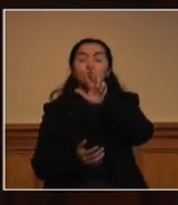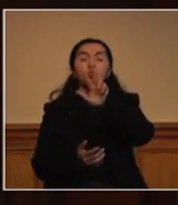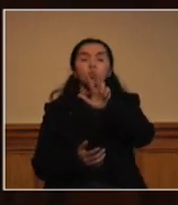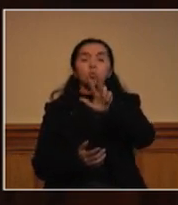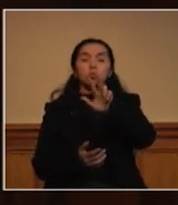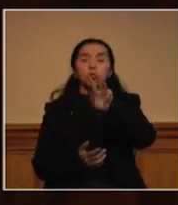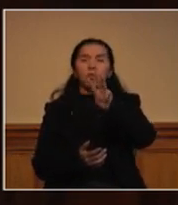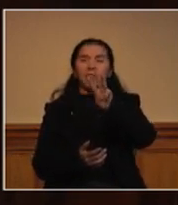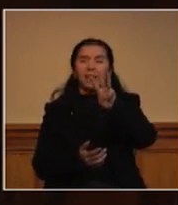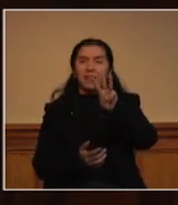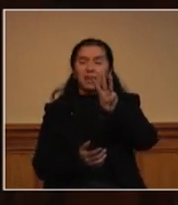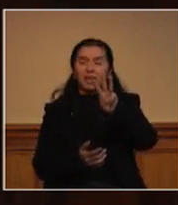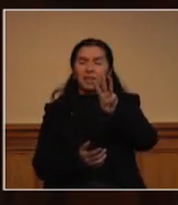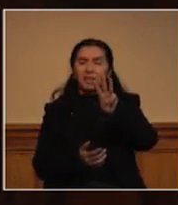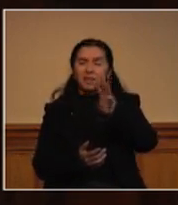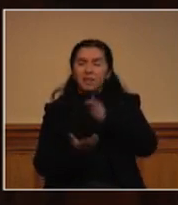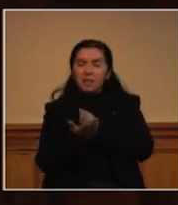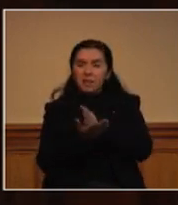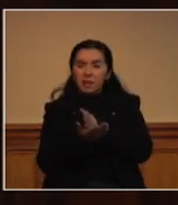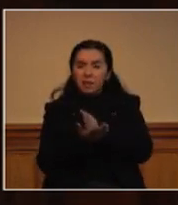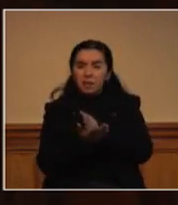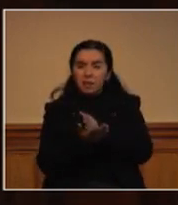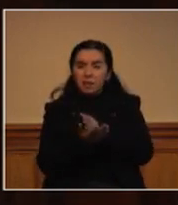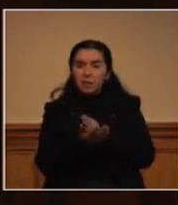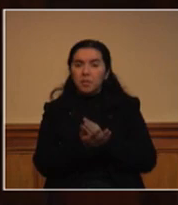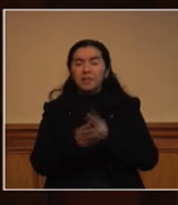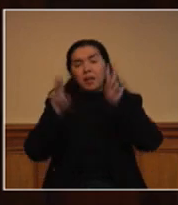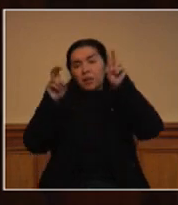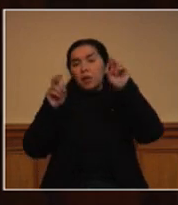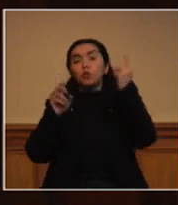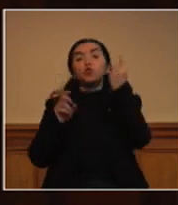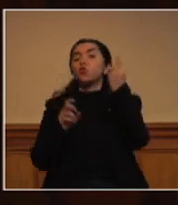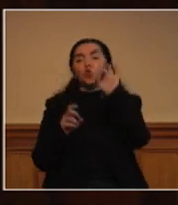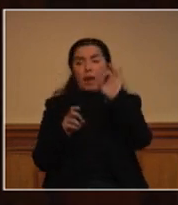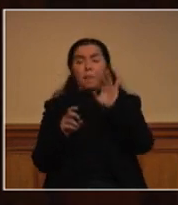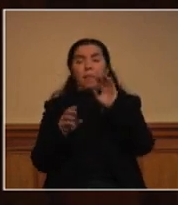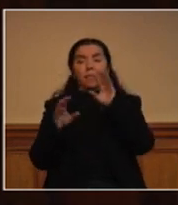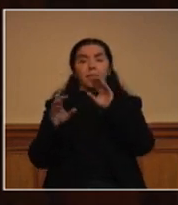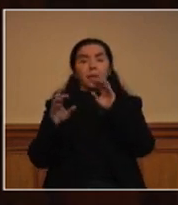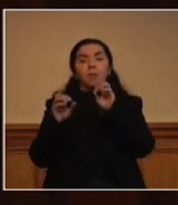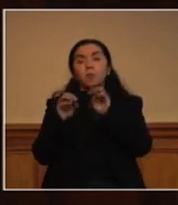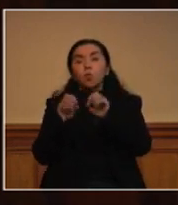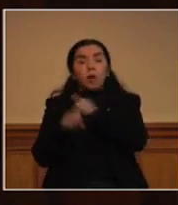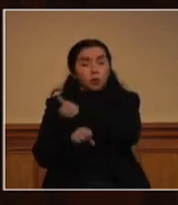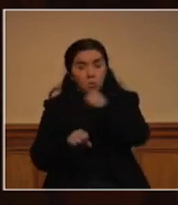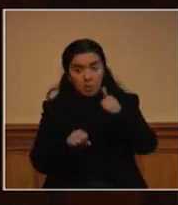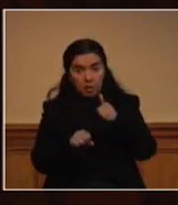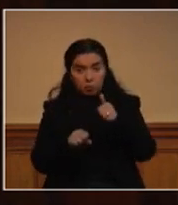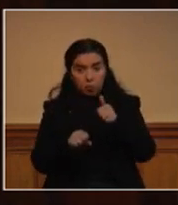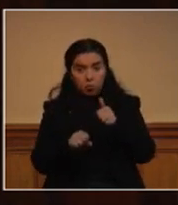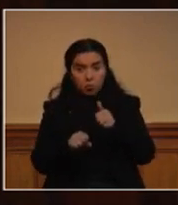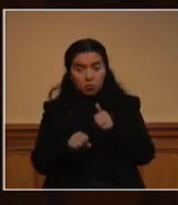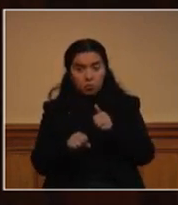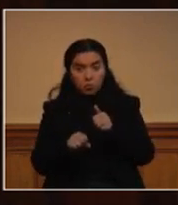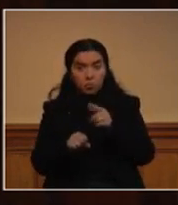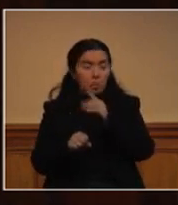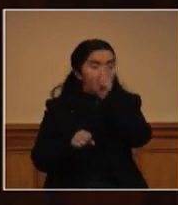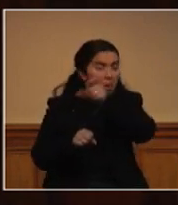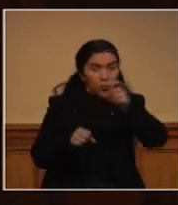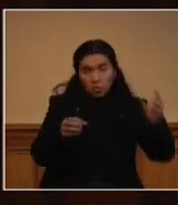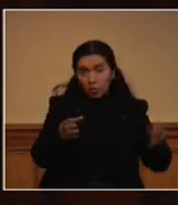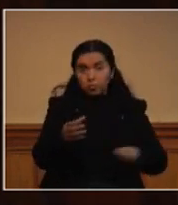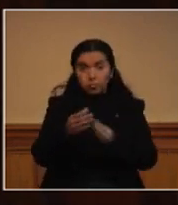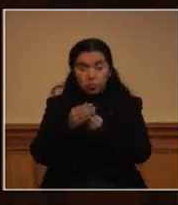1993, esta empieza a hablar ya sobre no solo la educación para todos, de todas las personas que podían ser excluidos de los marcos